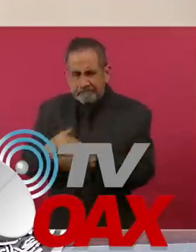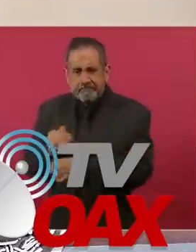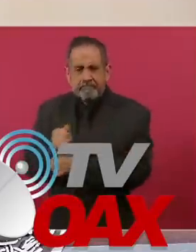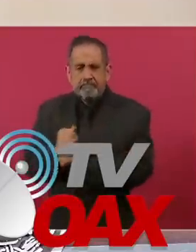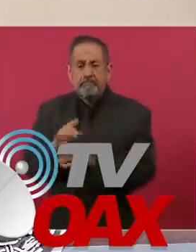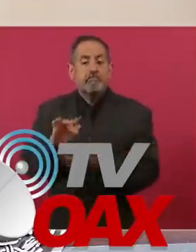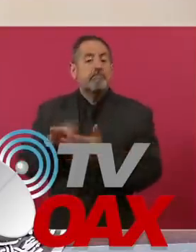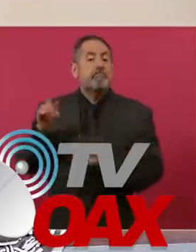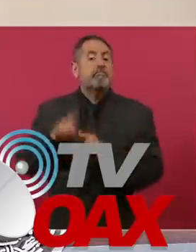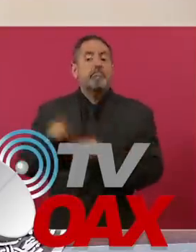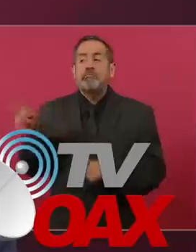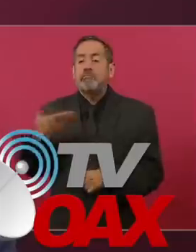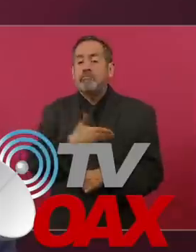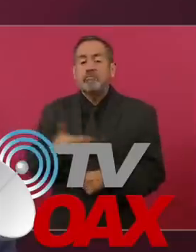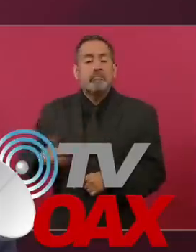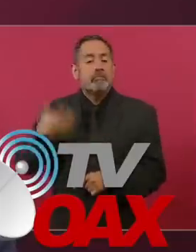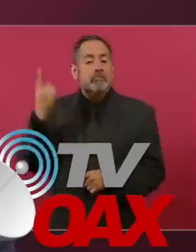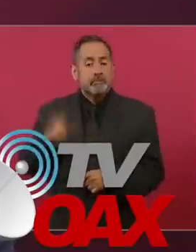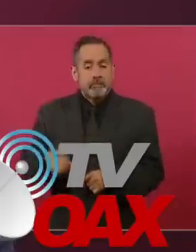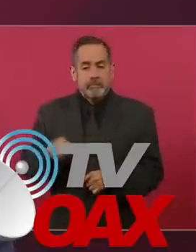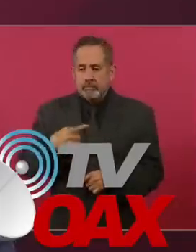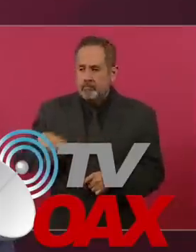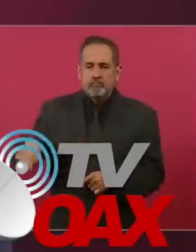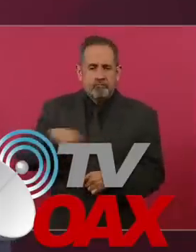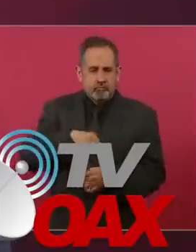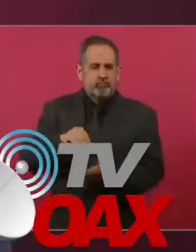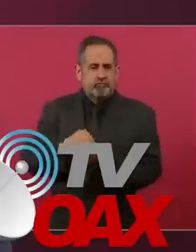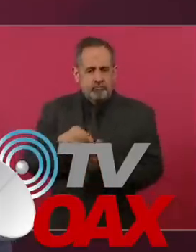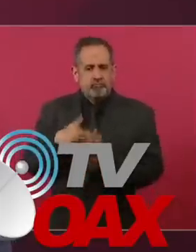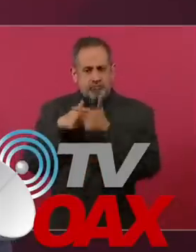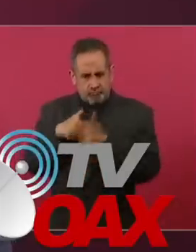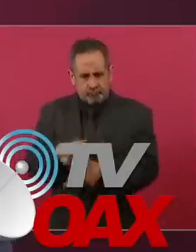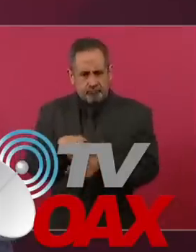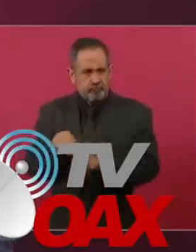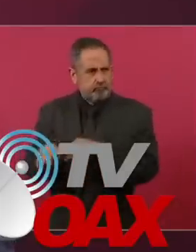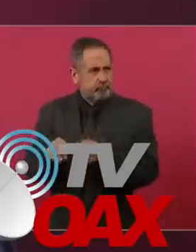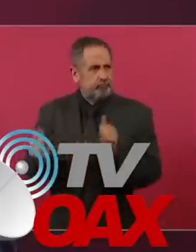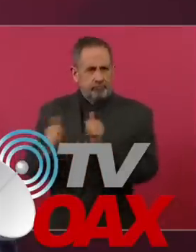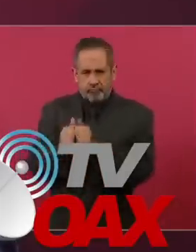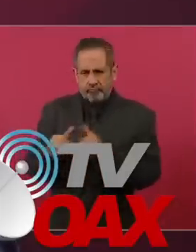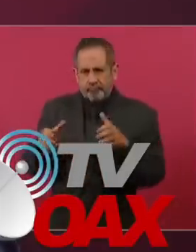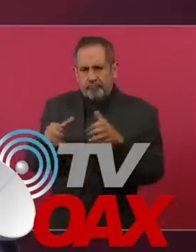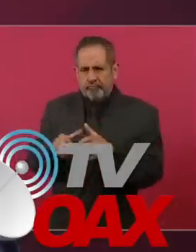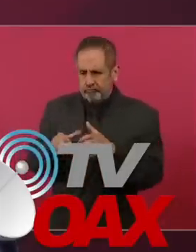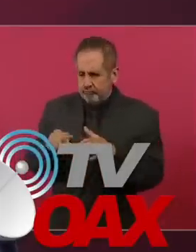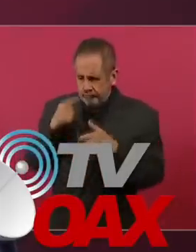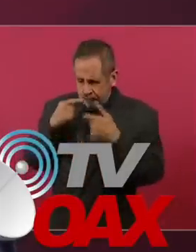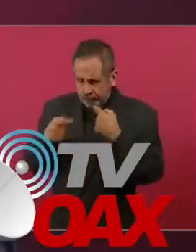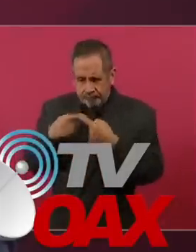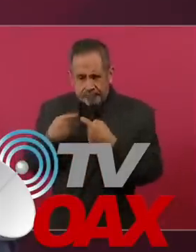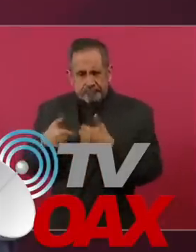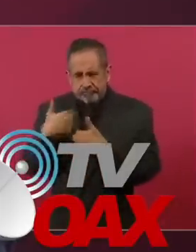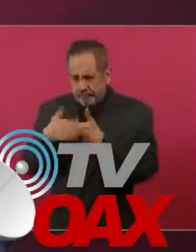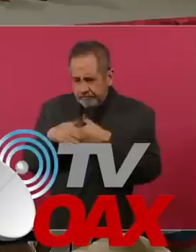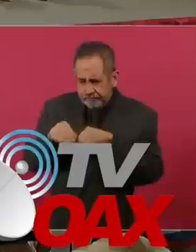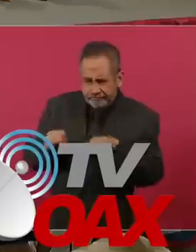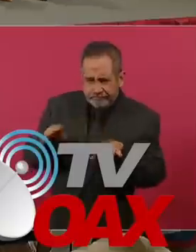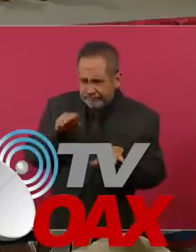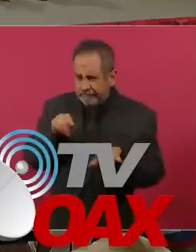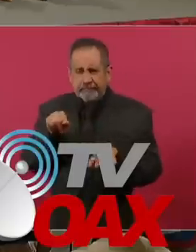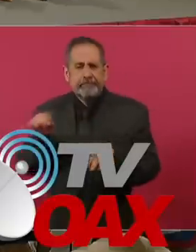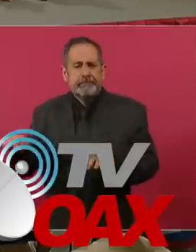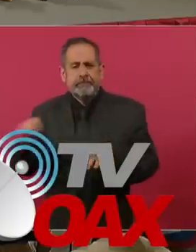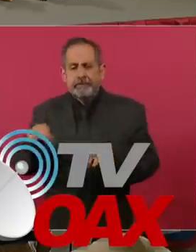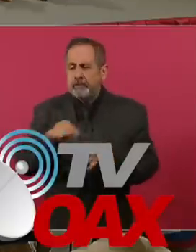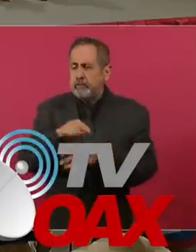la instrucción que nos ha dado el presidente seguirán trabajando y paulatinamente se irán a atender los sitios